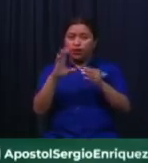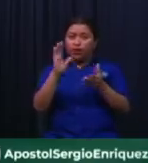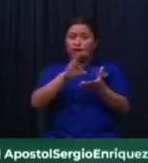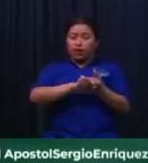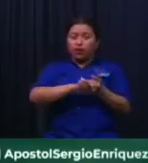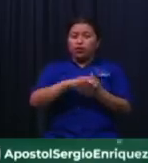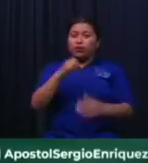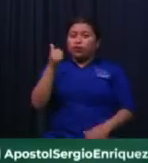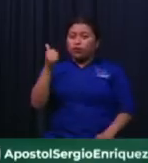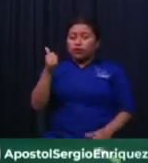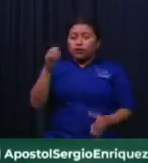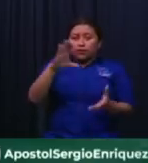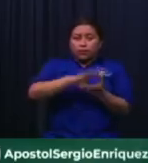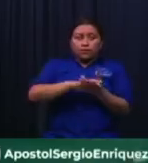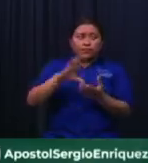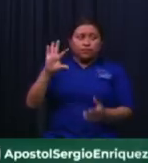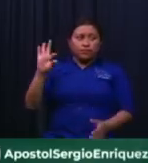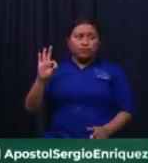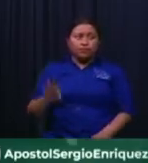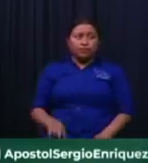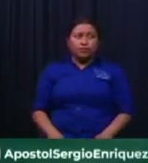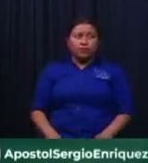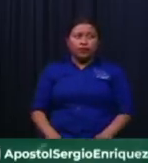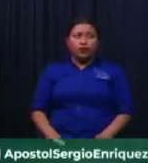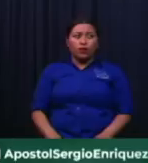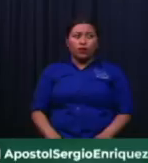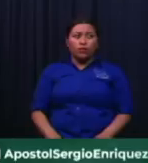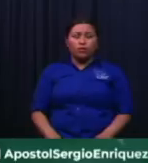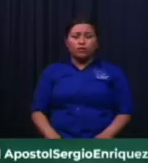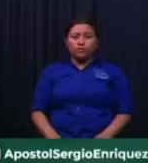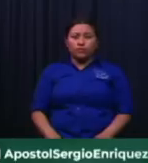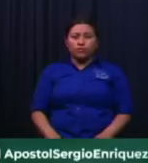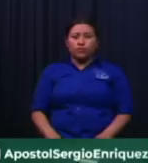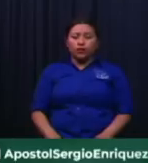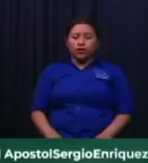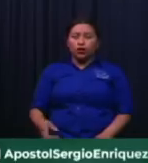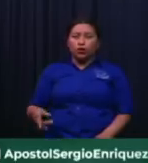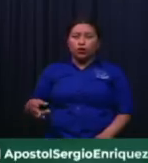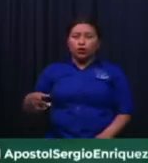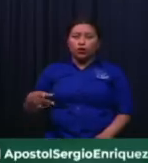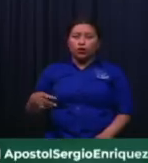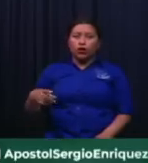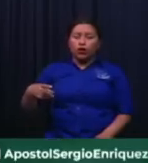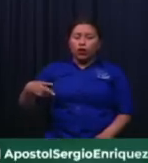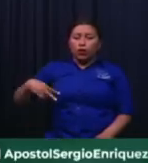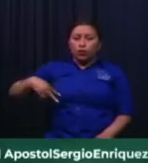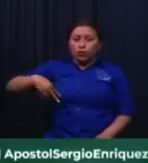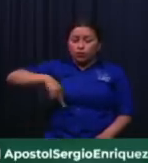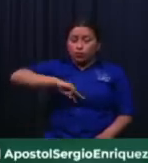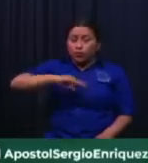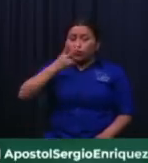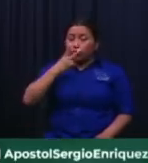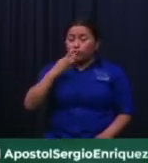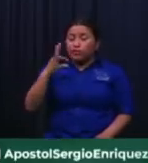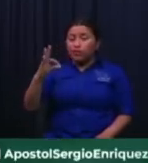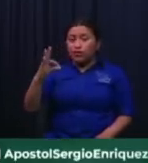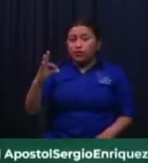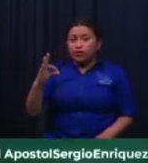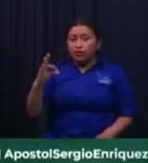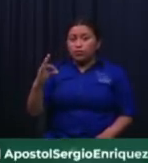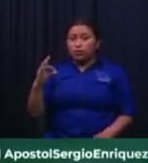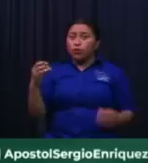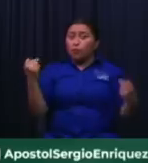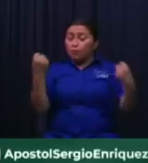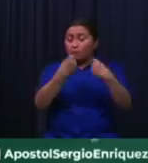En los hijos les pueden estar siendo hostiles con, o ellos ser hostiles. En el trabajo, ¿verdad, hermanos?